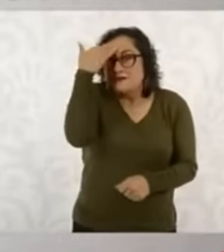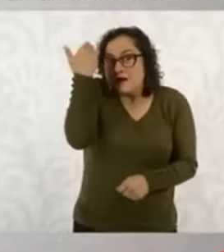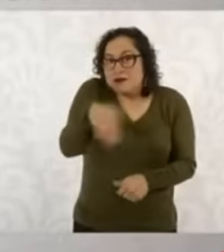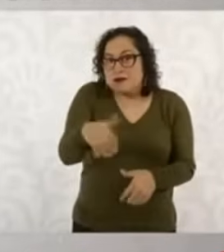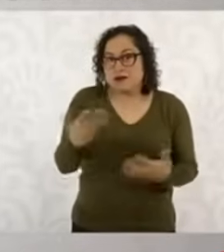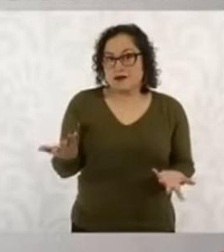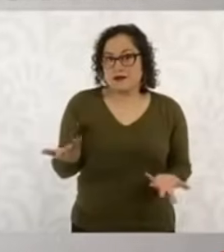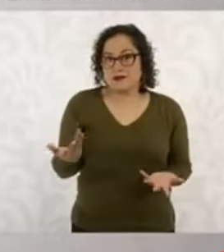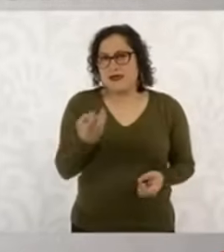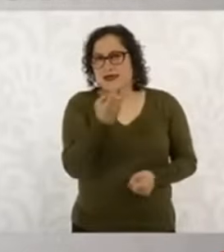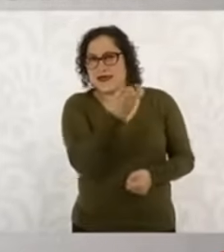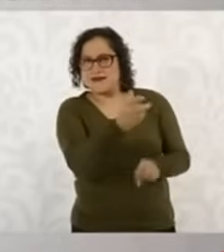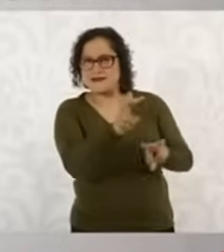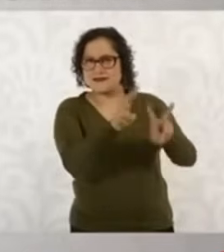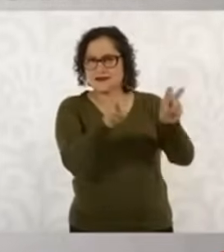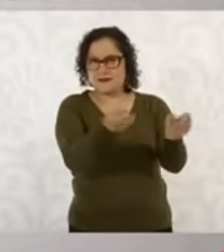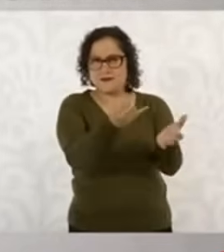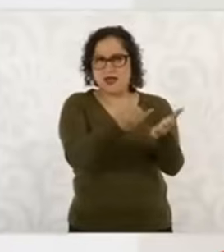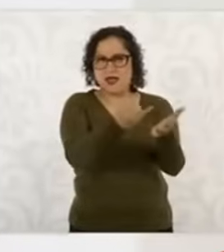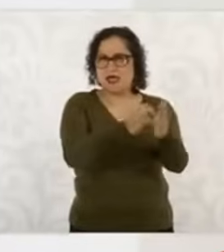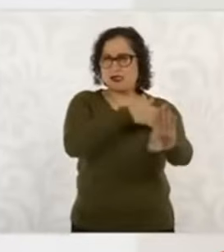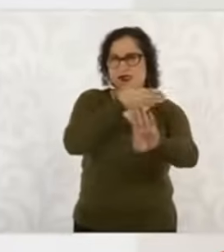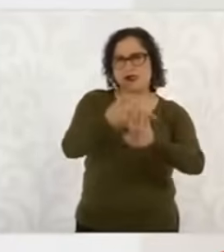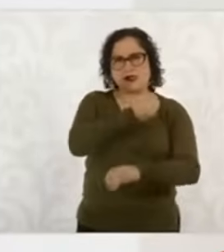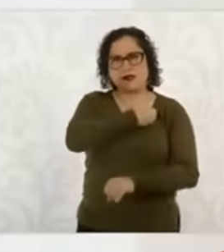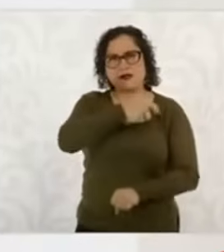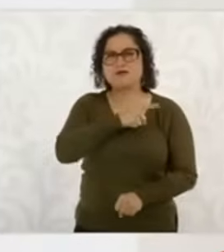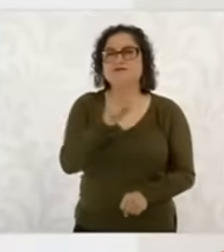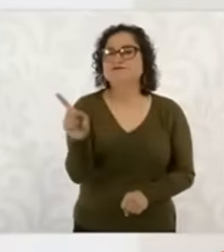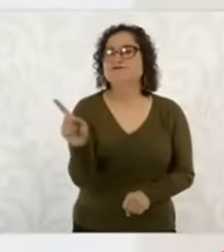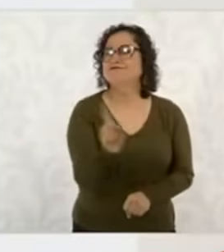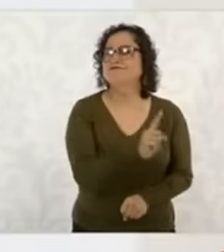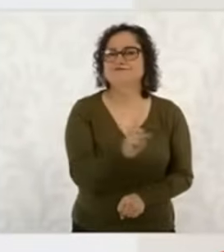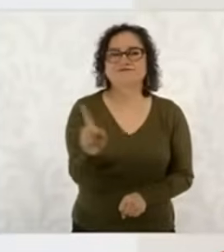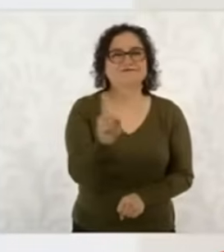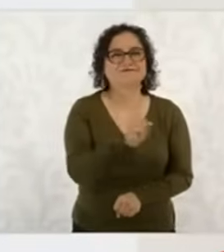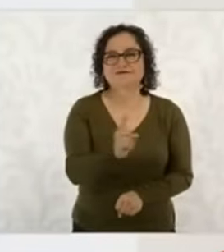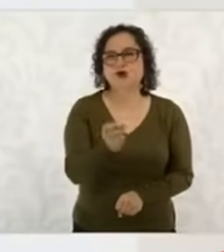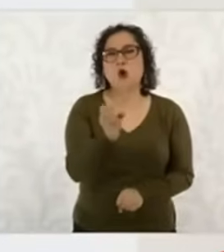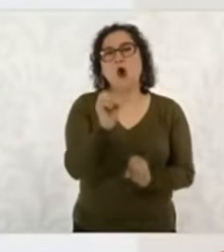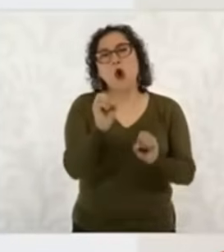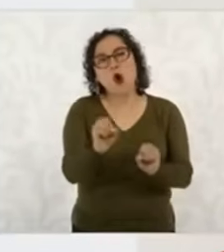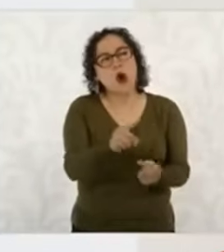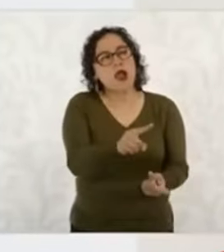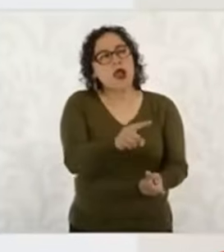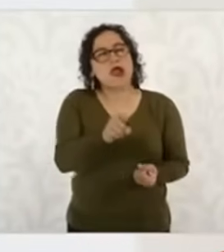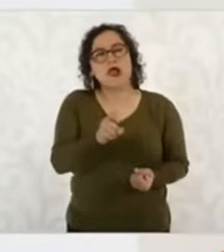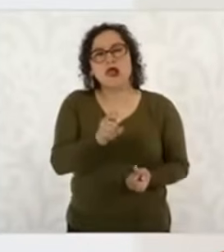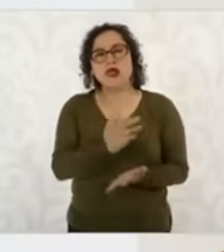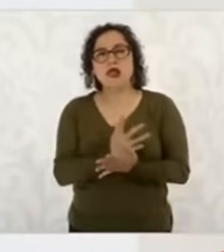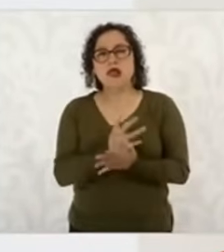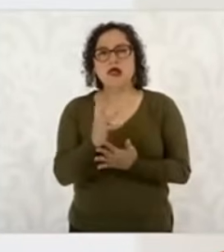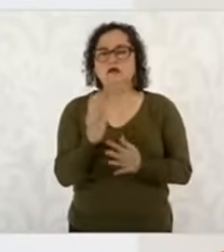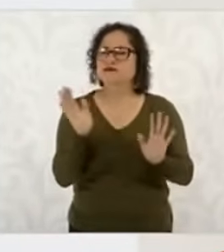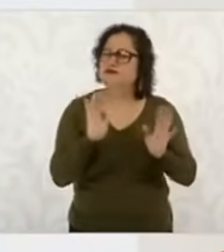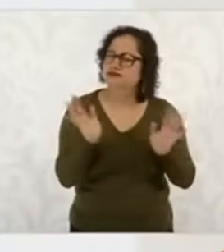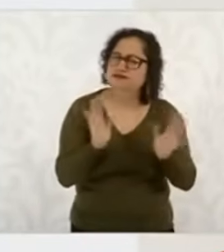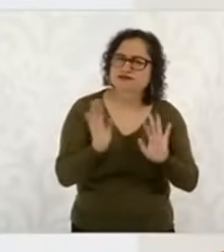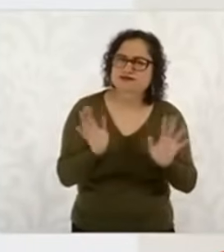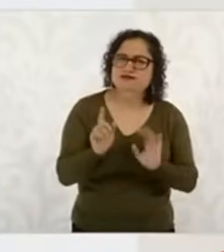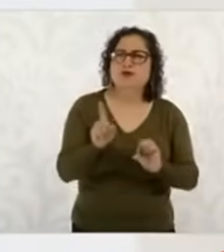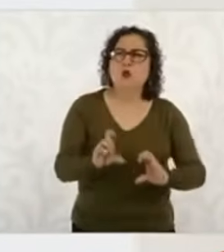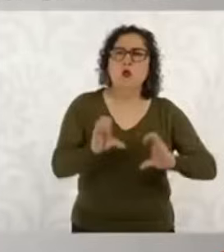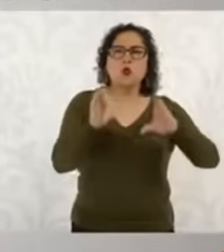con un asunto de ingresos al erario. Eso es. Ahora, ¿qué